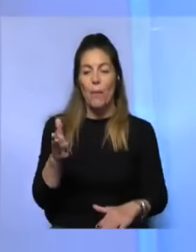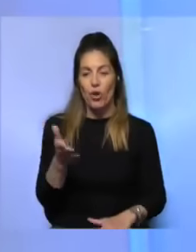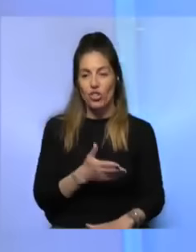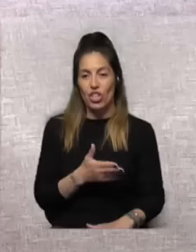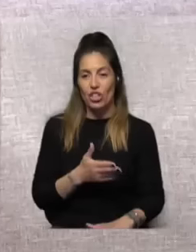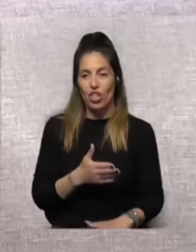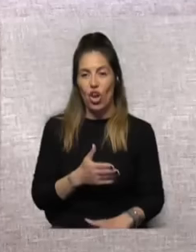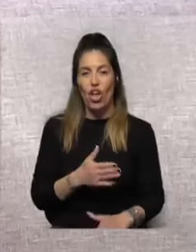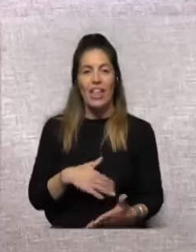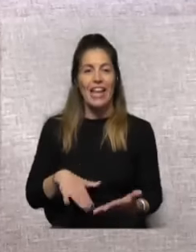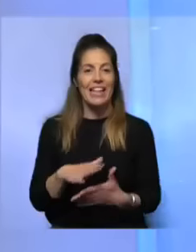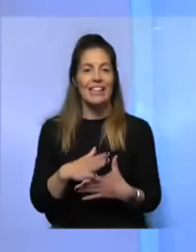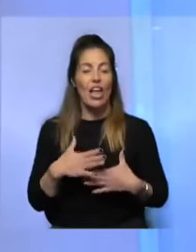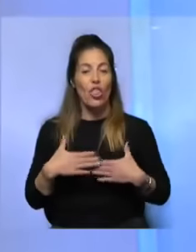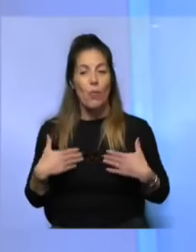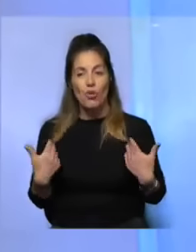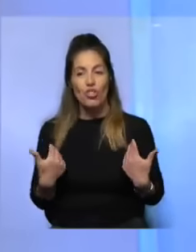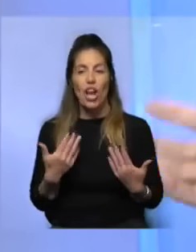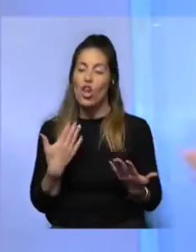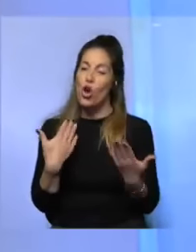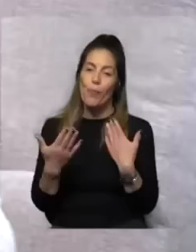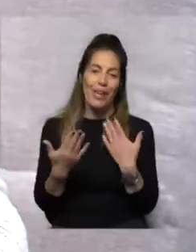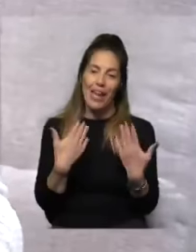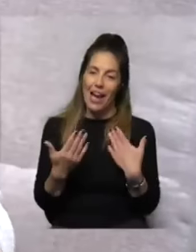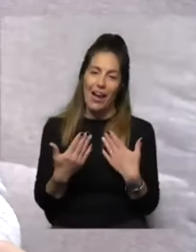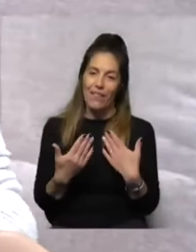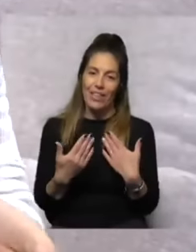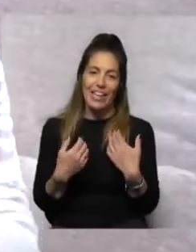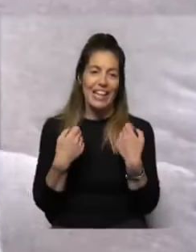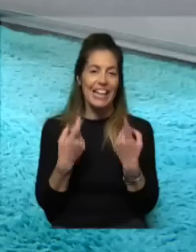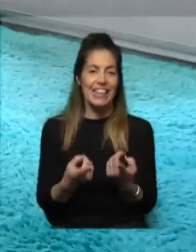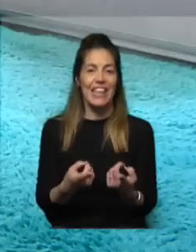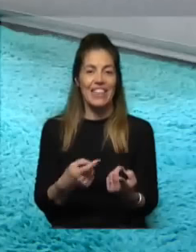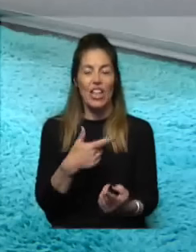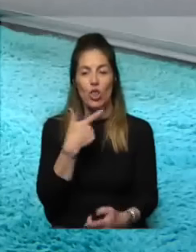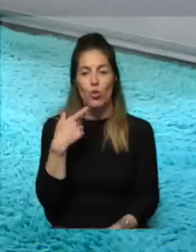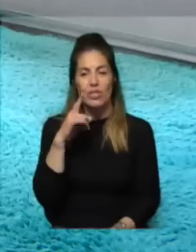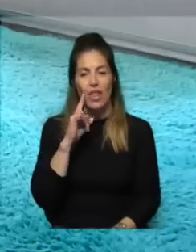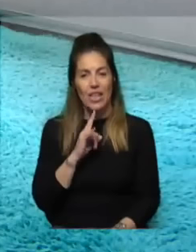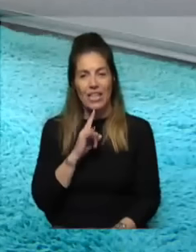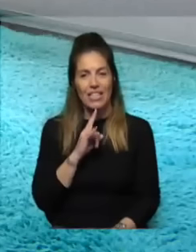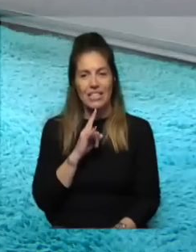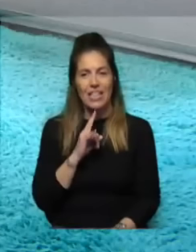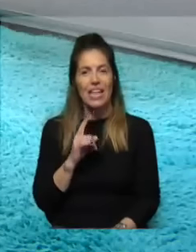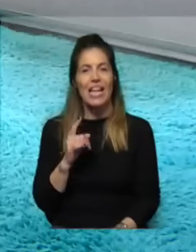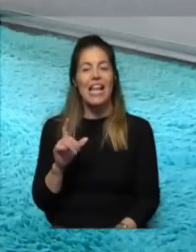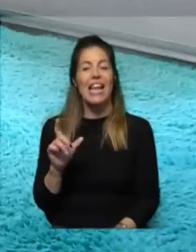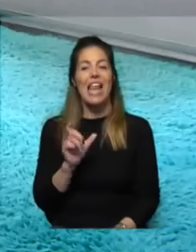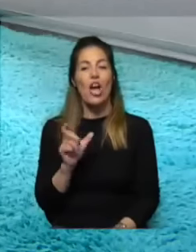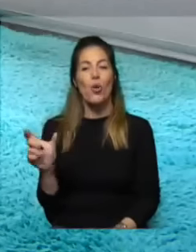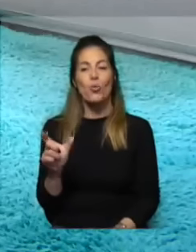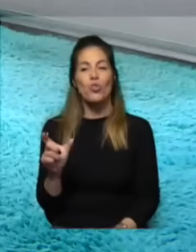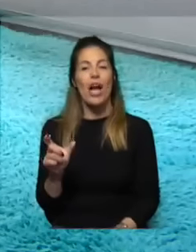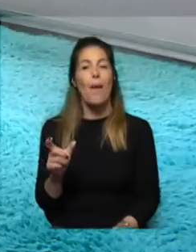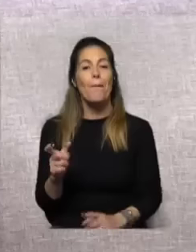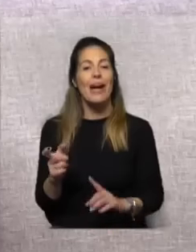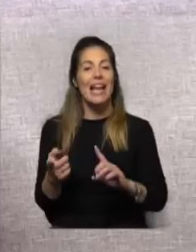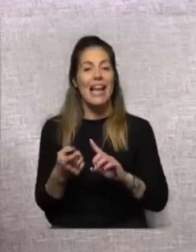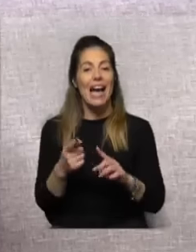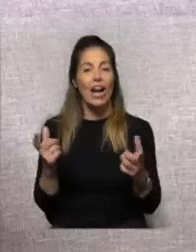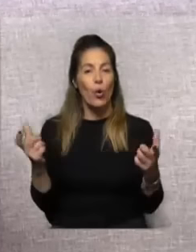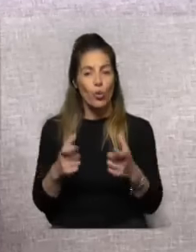también. Hoy. Yo también. O sea, no me hablen. Que te den dulce de leche hoy. La gran excusa para la reunión de producción de después está. ¿Qué querés? Mirá. Mirá mi